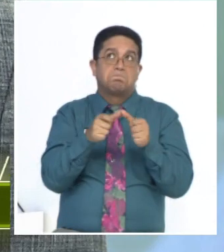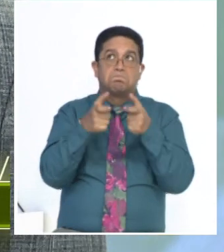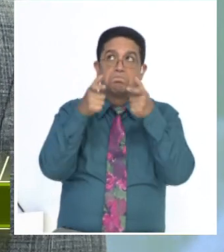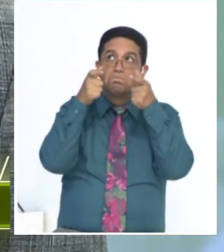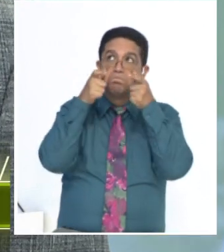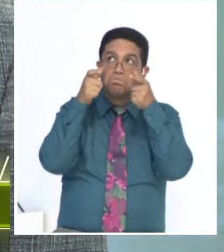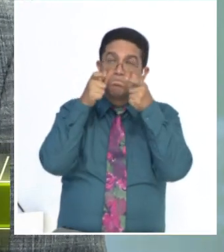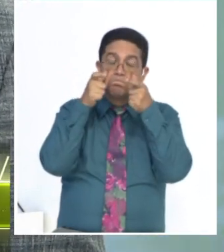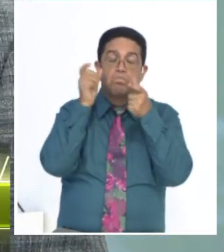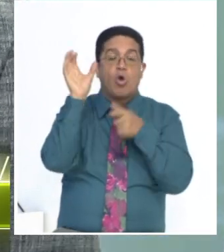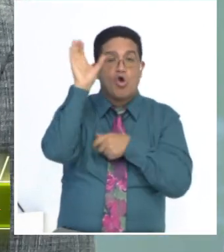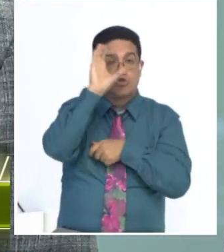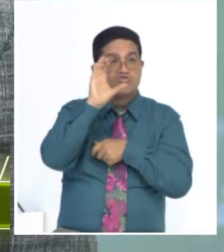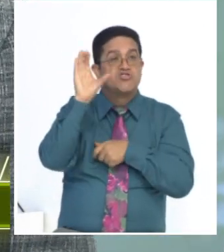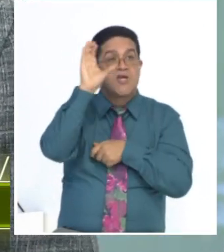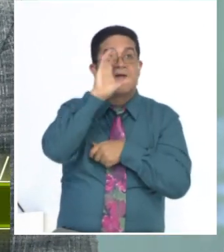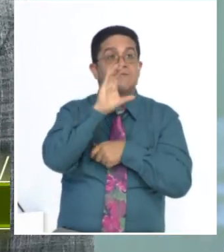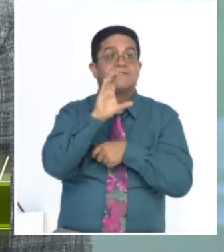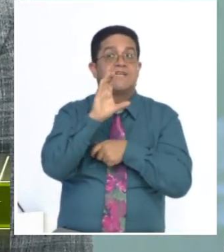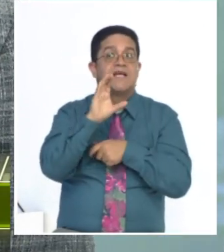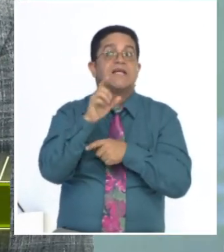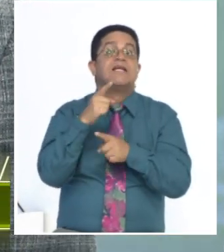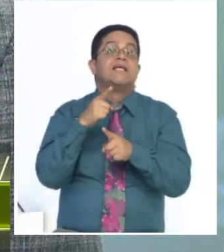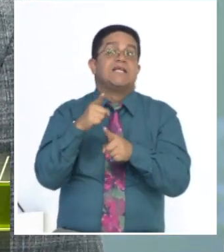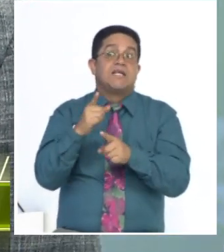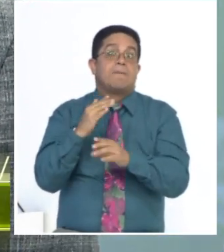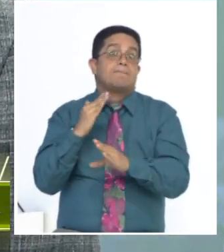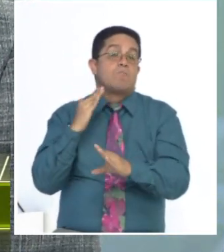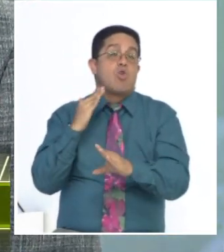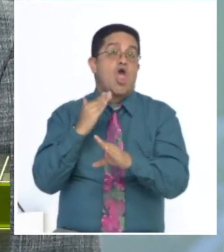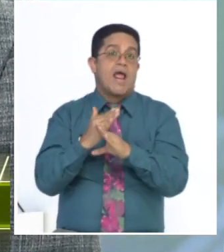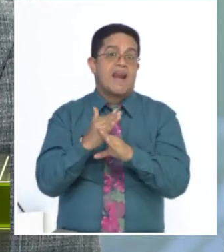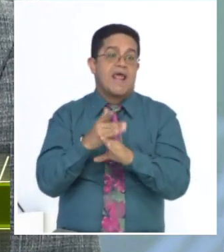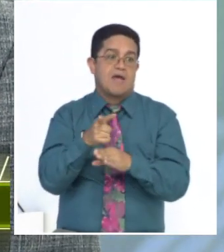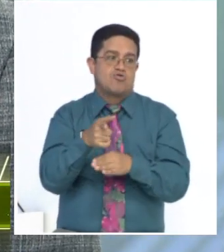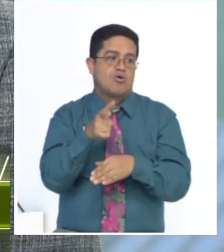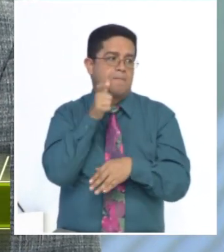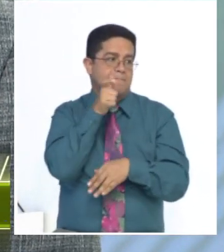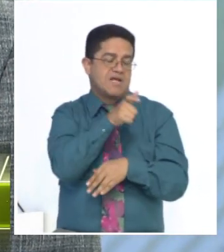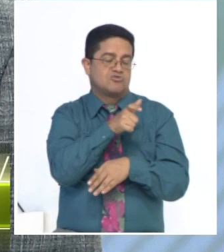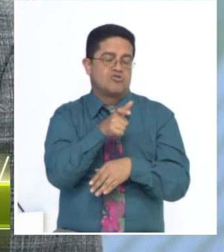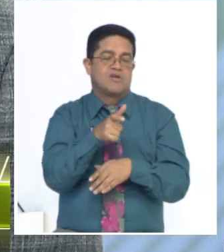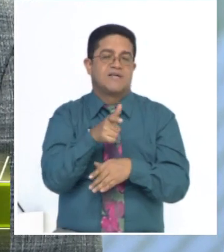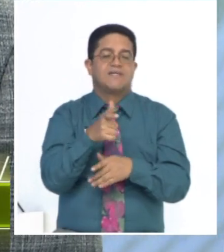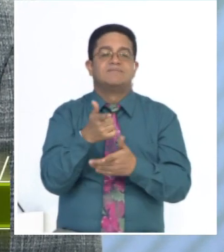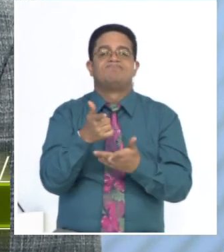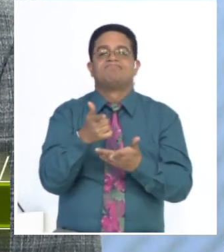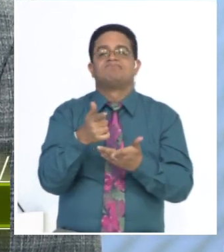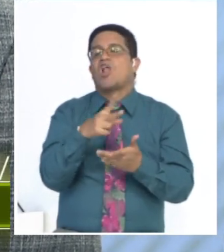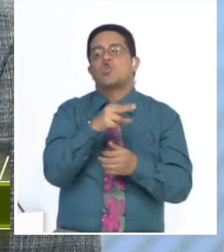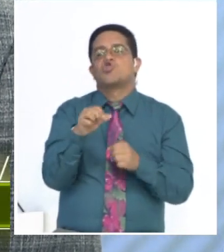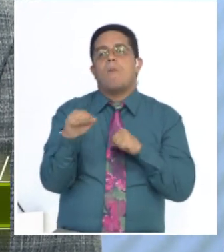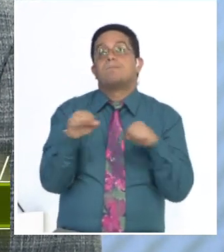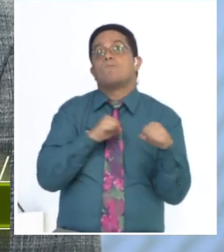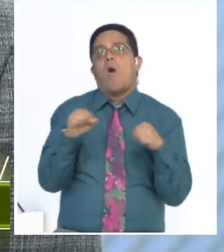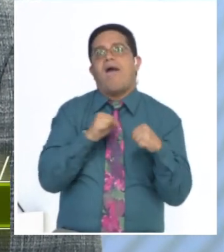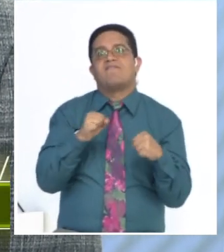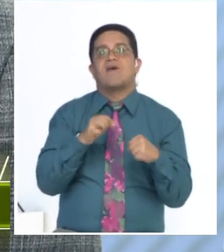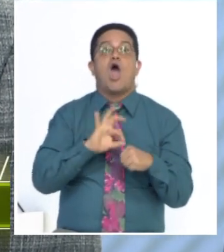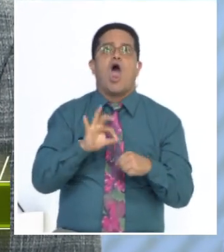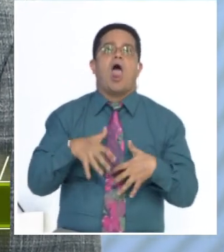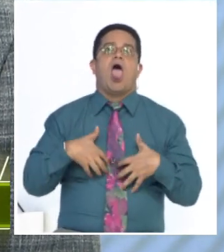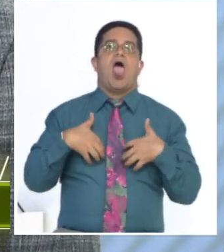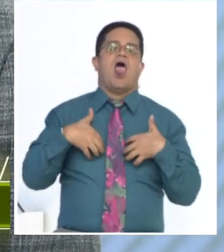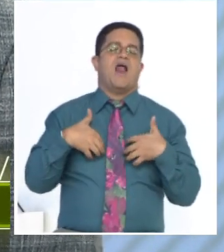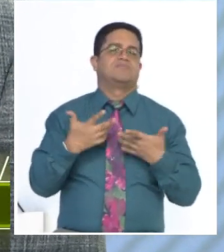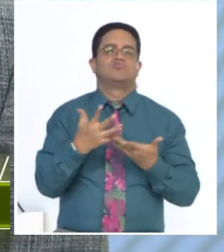permanece consciente, y con el bloqueo pues garantizamos el equipo de anestesiología de ese momento que no tenga ninguna sensación